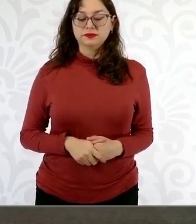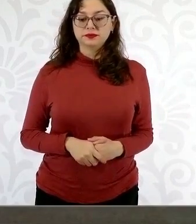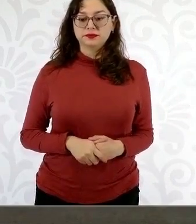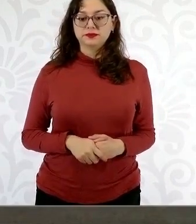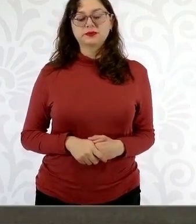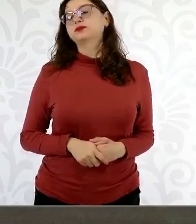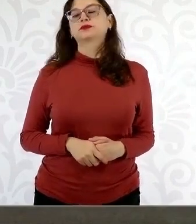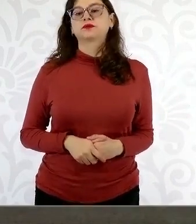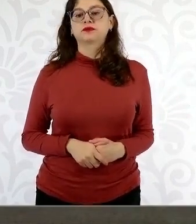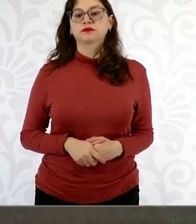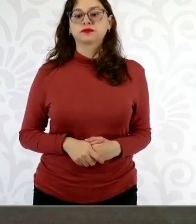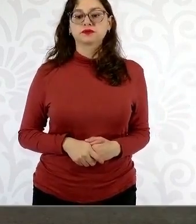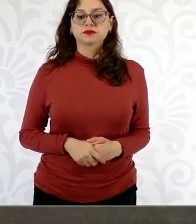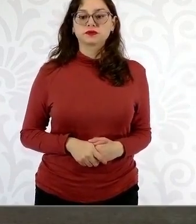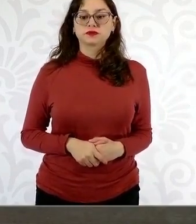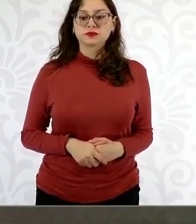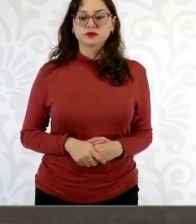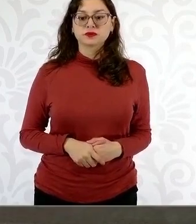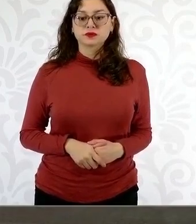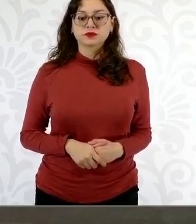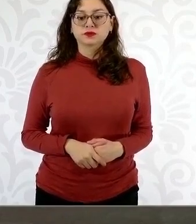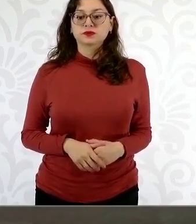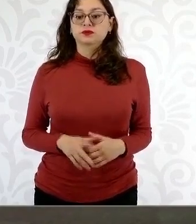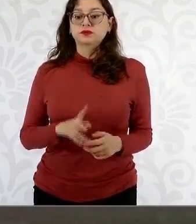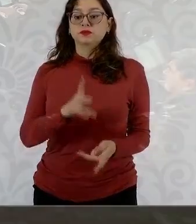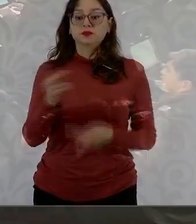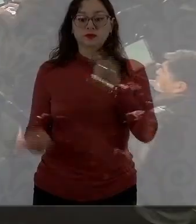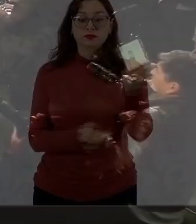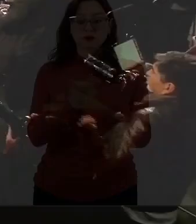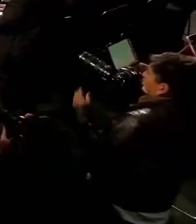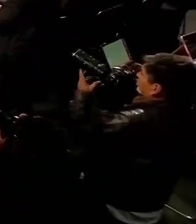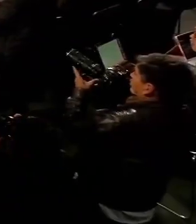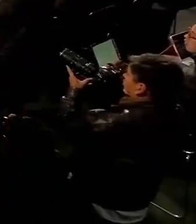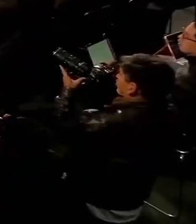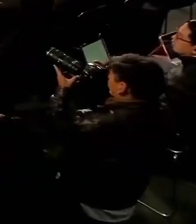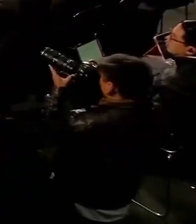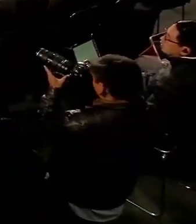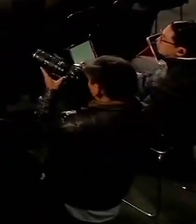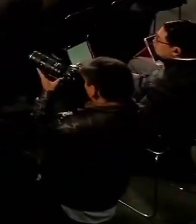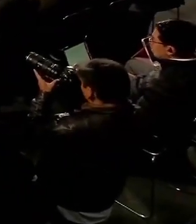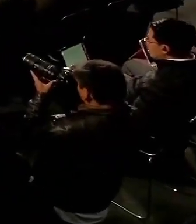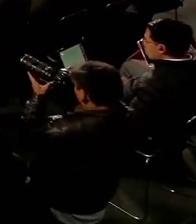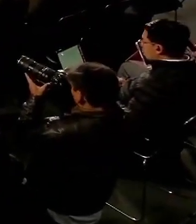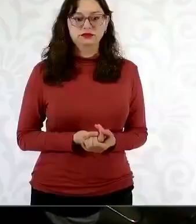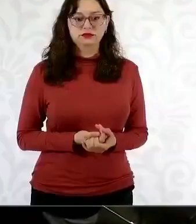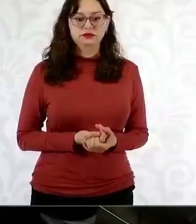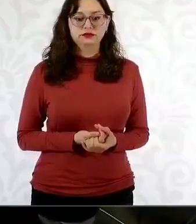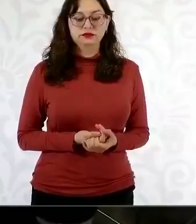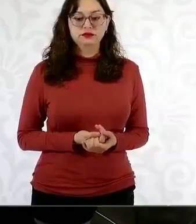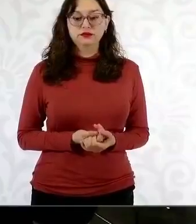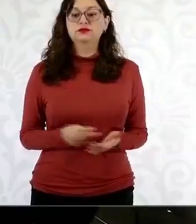Voy a, antes de pasar a las preguntas, sí, vamos a firmar el decreto